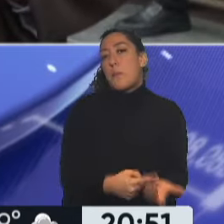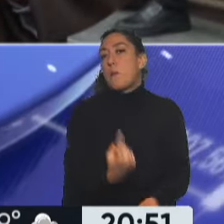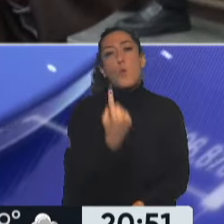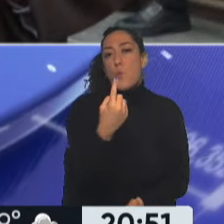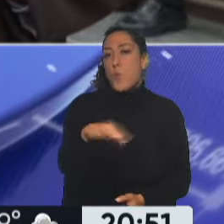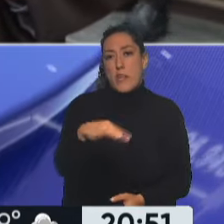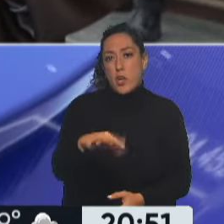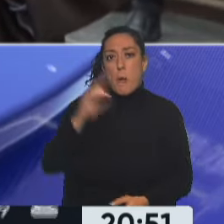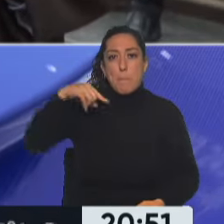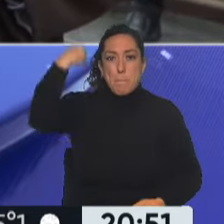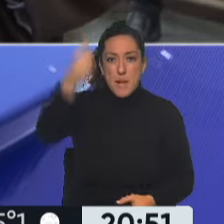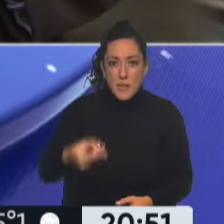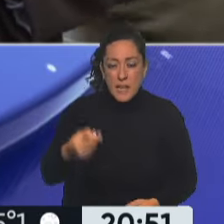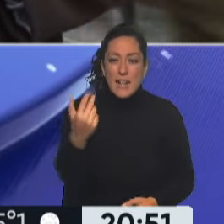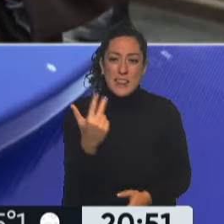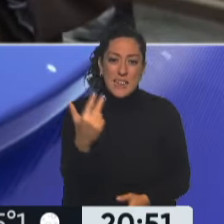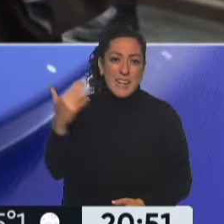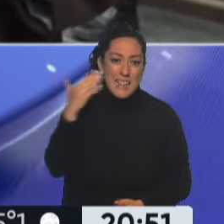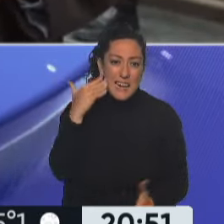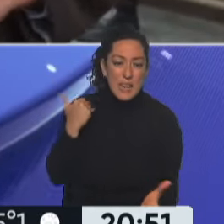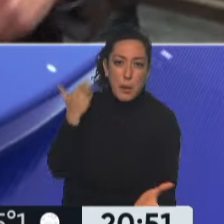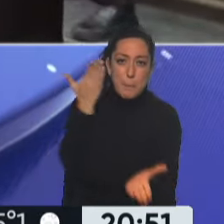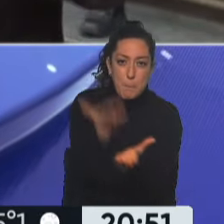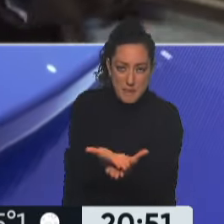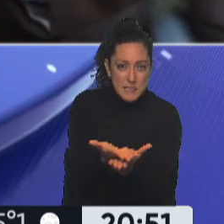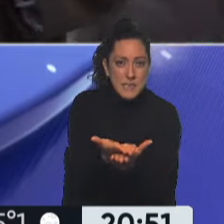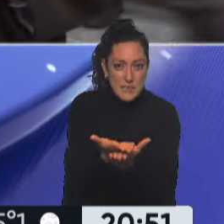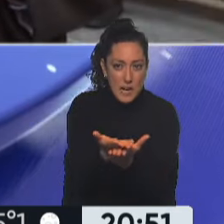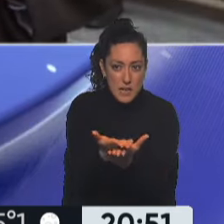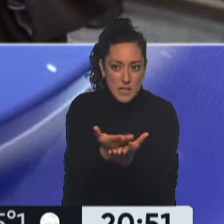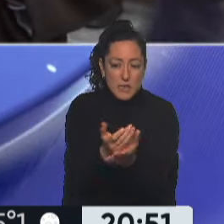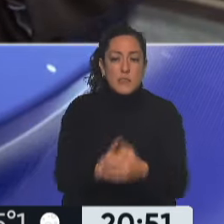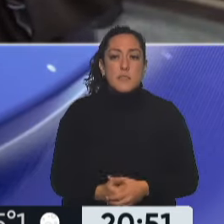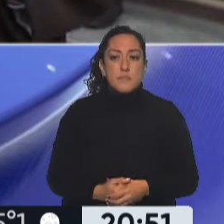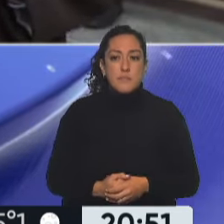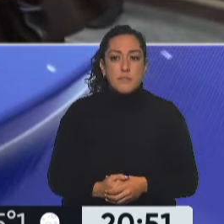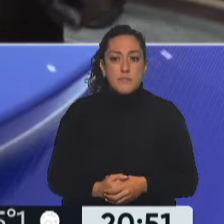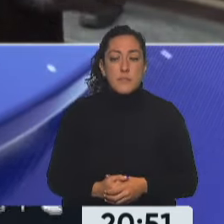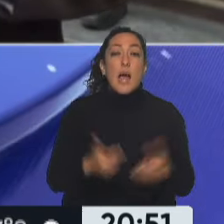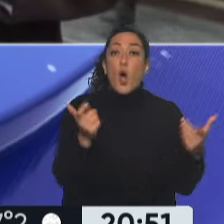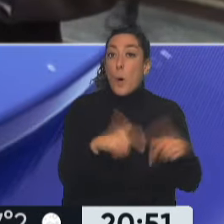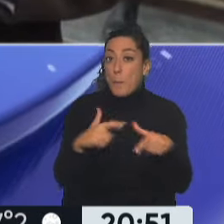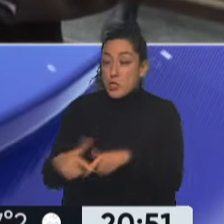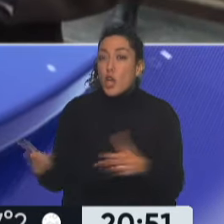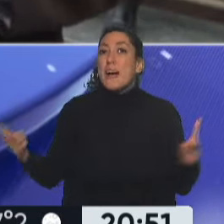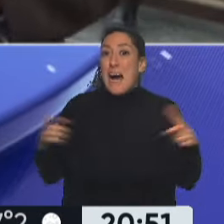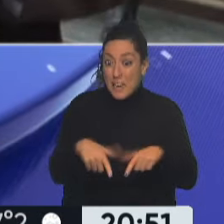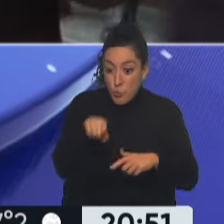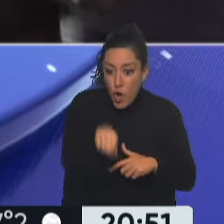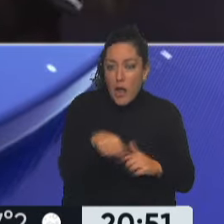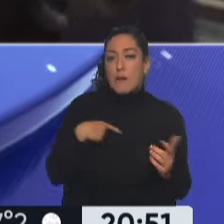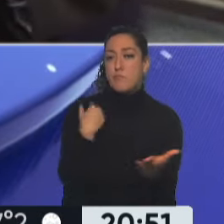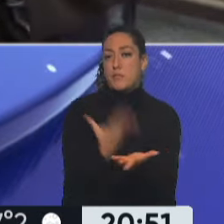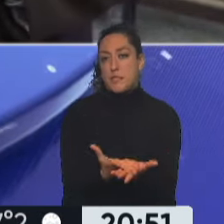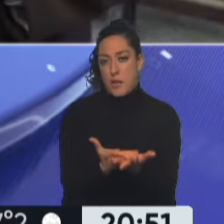presente mañana a las 3 de la tarde en la reunión de comisiones. ¿Qué es lo que se va a debatir